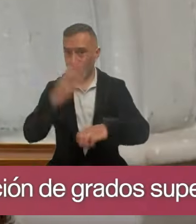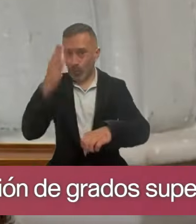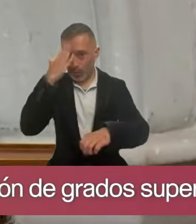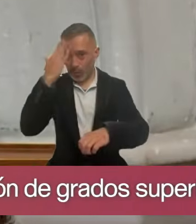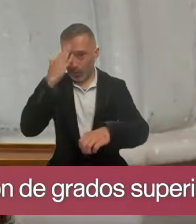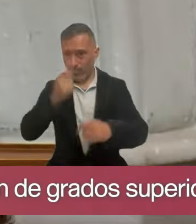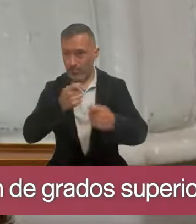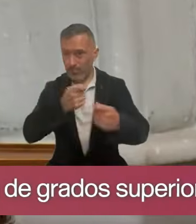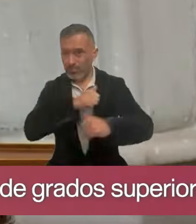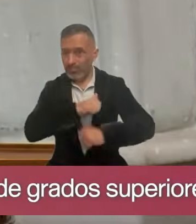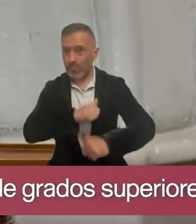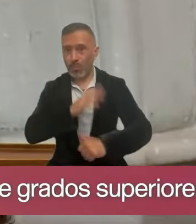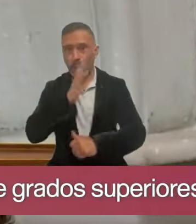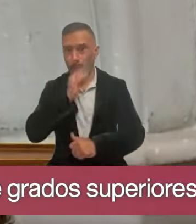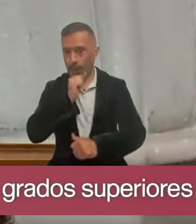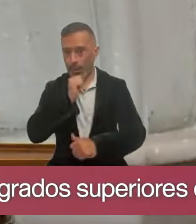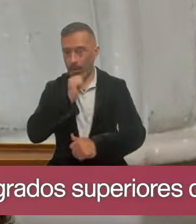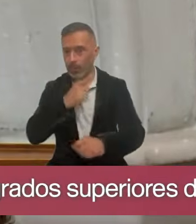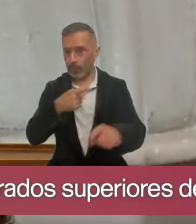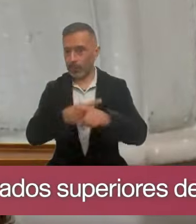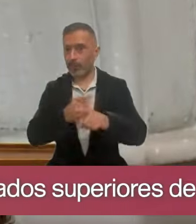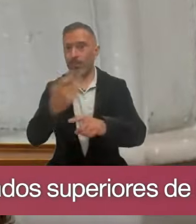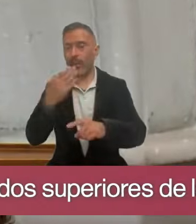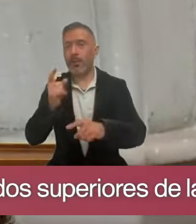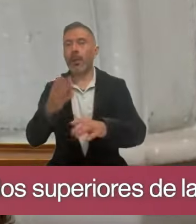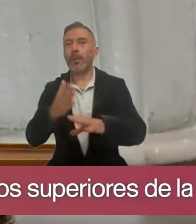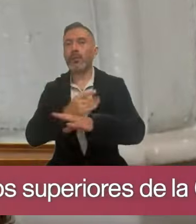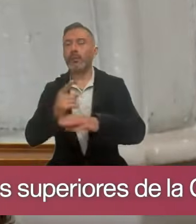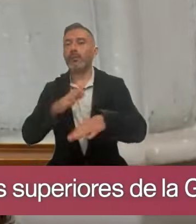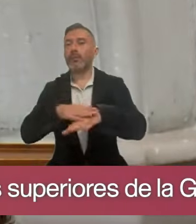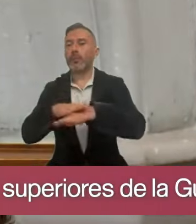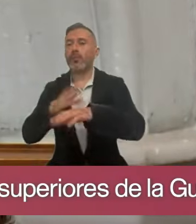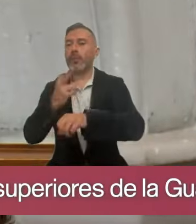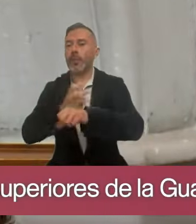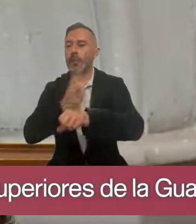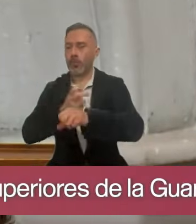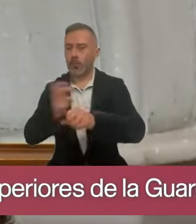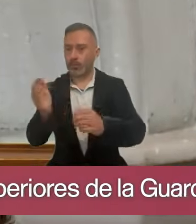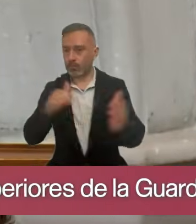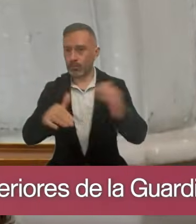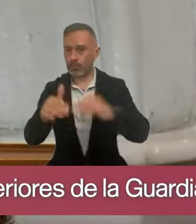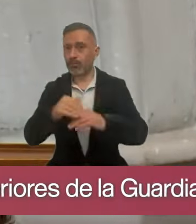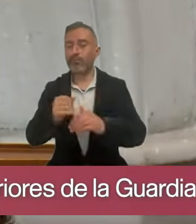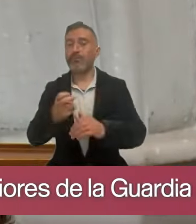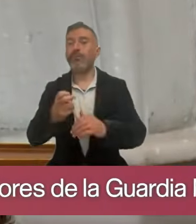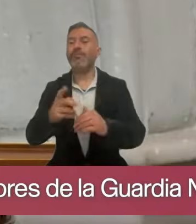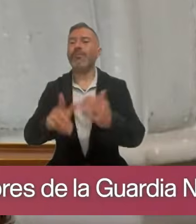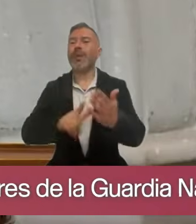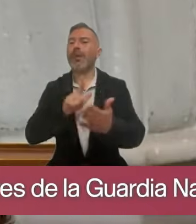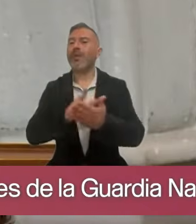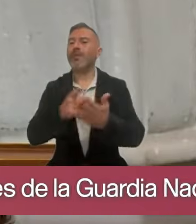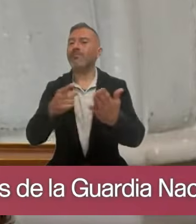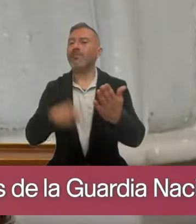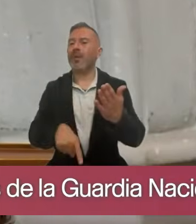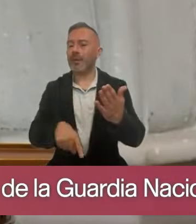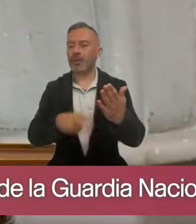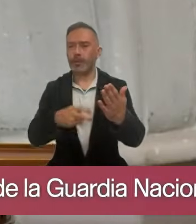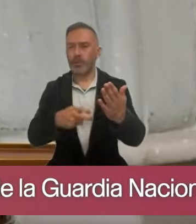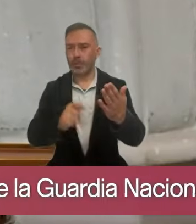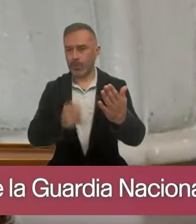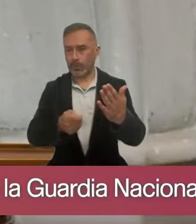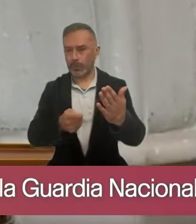que se verifiquen en virtud de la convocatoria que él expidiere. Esta disposición regirá siempre que